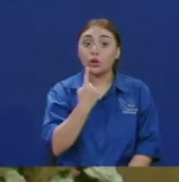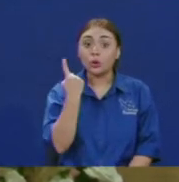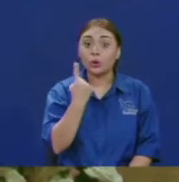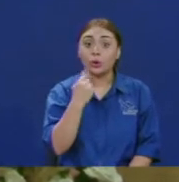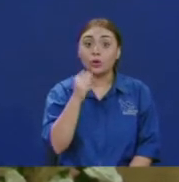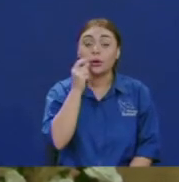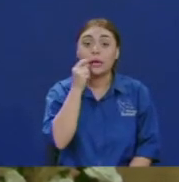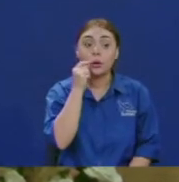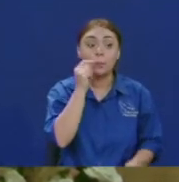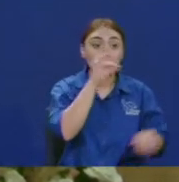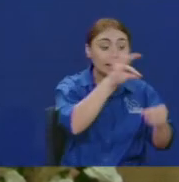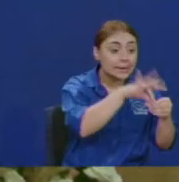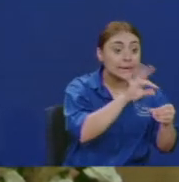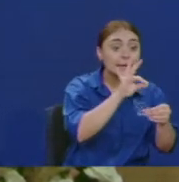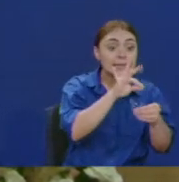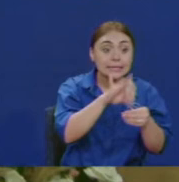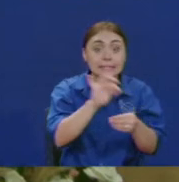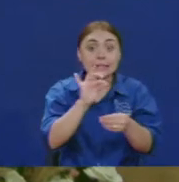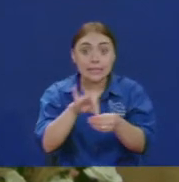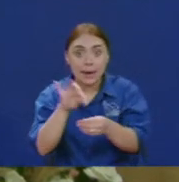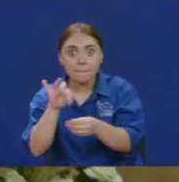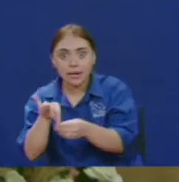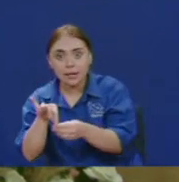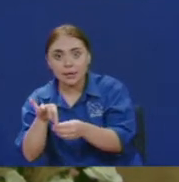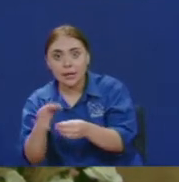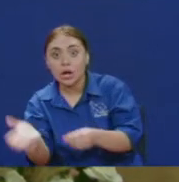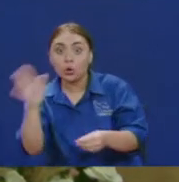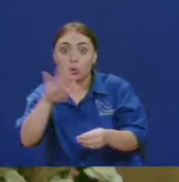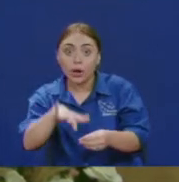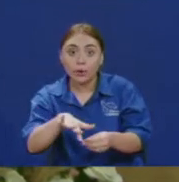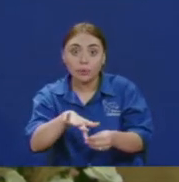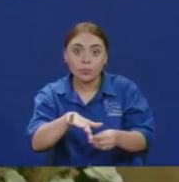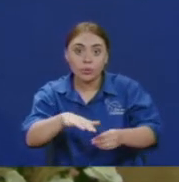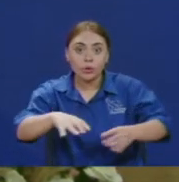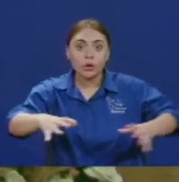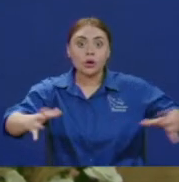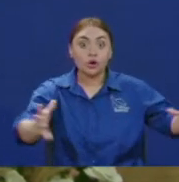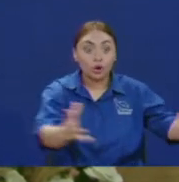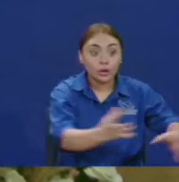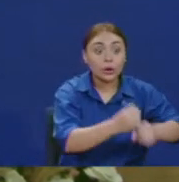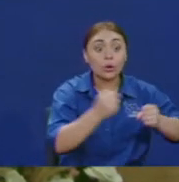sembrare, eso también segará. ¿Por qué llegaron esos frutos buenos?